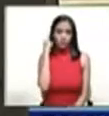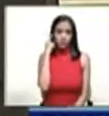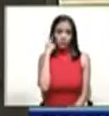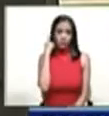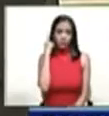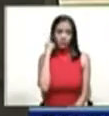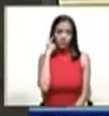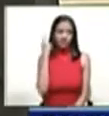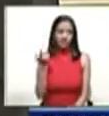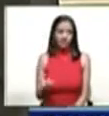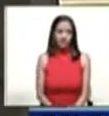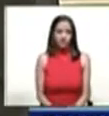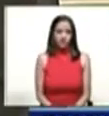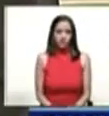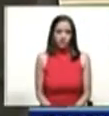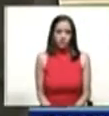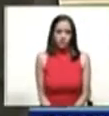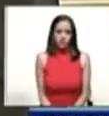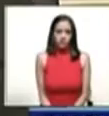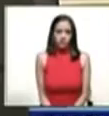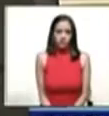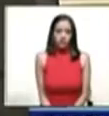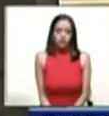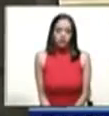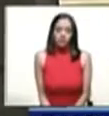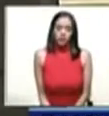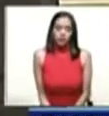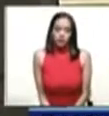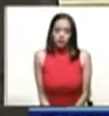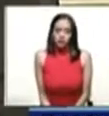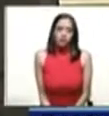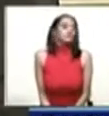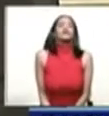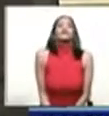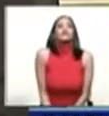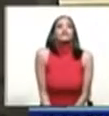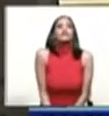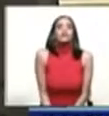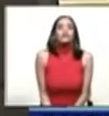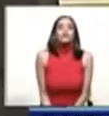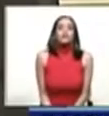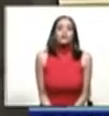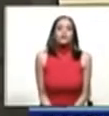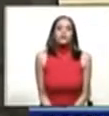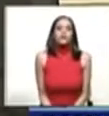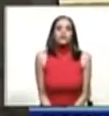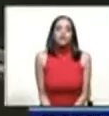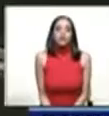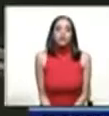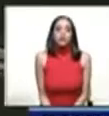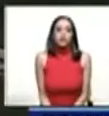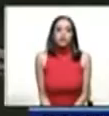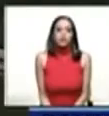que nos recibía en la Universidad del Zulia, nos hablaba de Chávez, de socialismo, y hace 6 meses escribió un artículo diciendo que Nicolás estaba loco porque no iba al Fondo